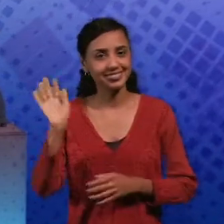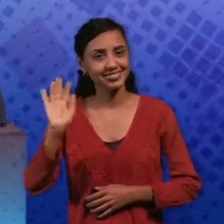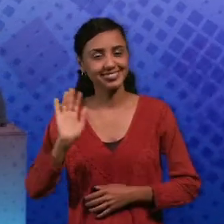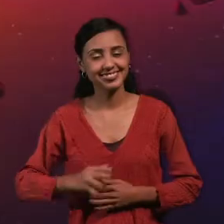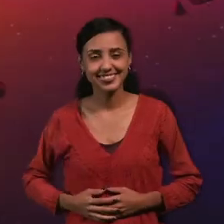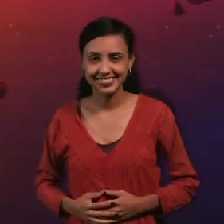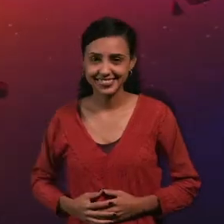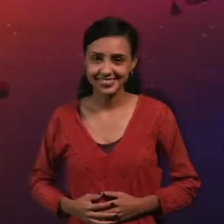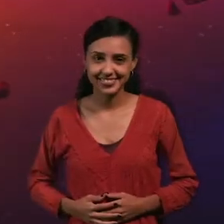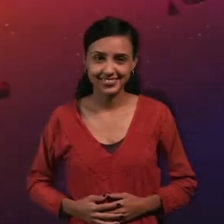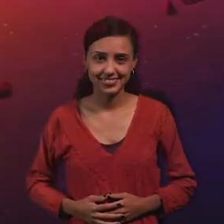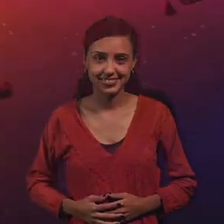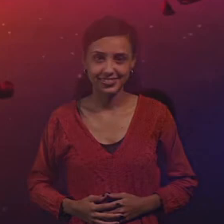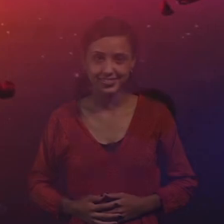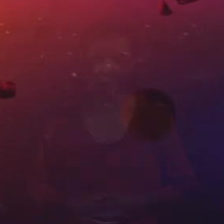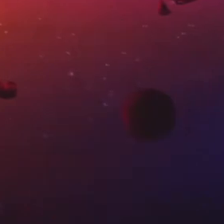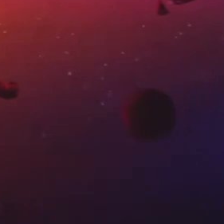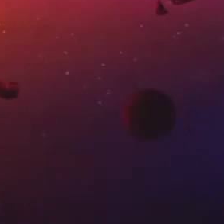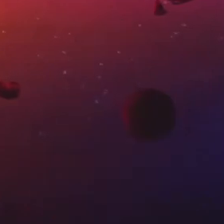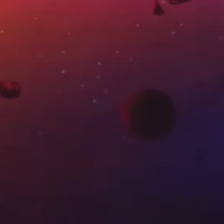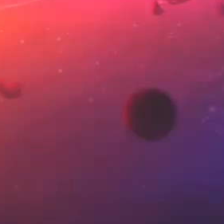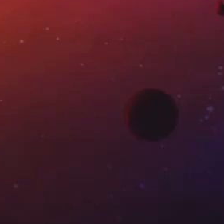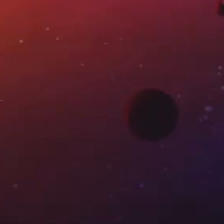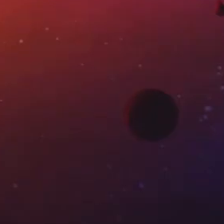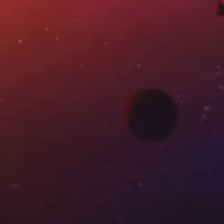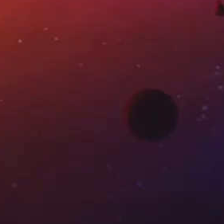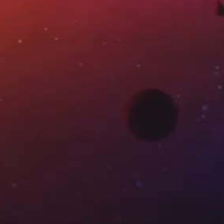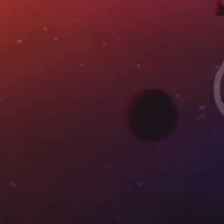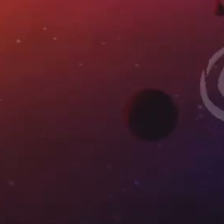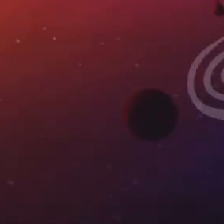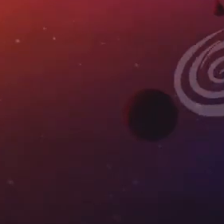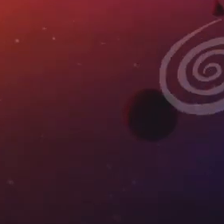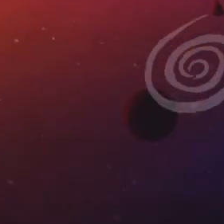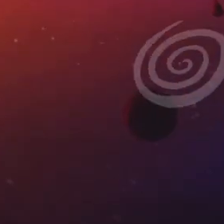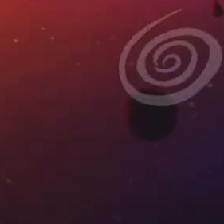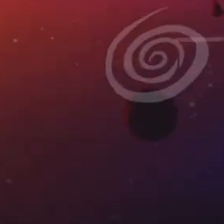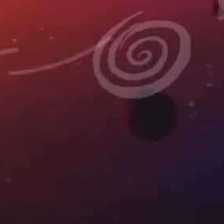Chao. We'll be right back.